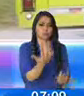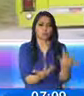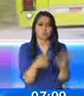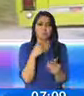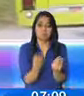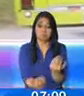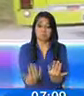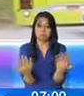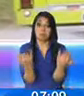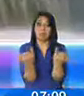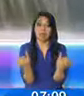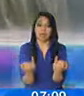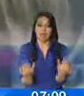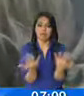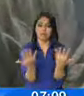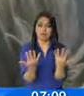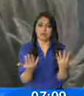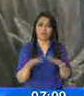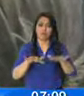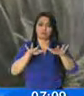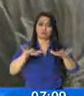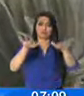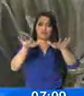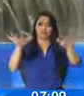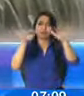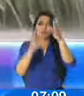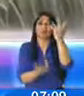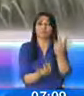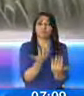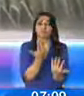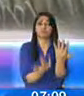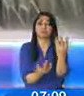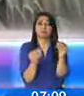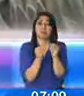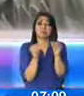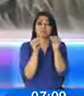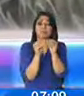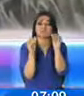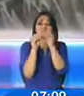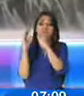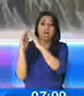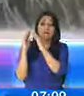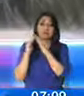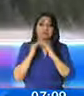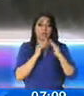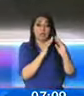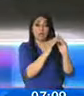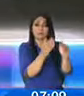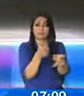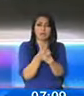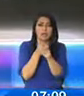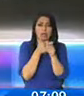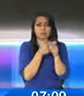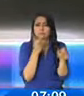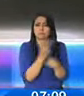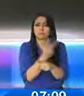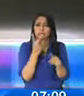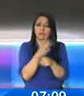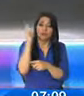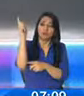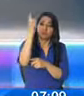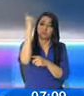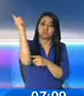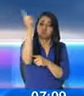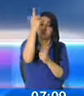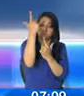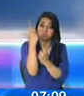y vegetación alta conforme pasaba el tiempo el fuego se propagaba poniendo en peligro a las viviendas que están cerca al lugar helicópteros tanto de la policía y del